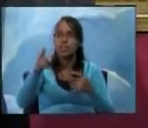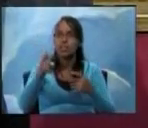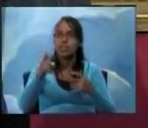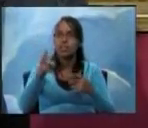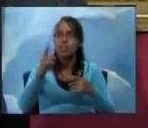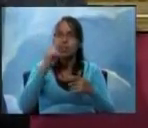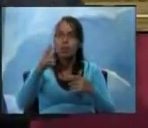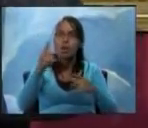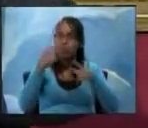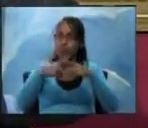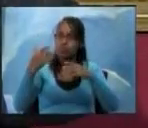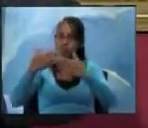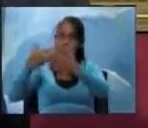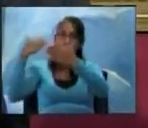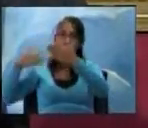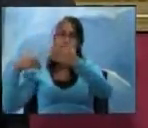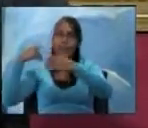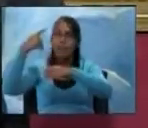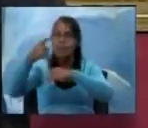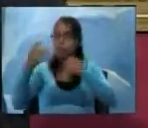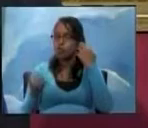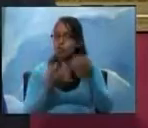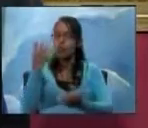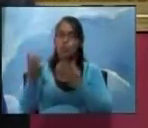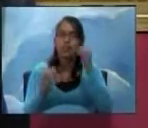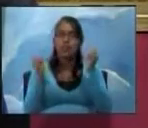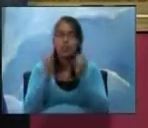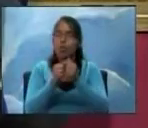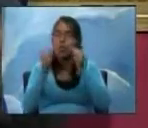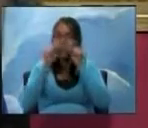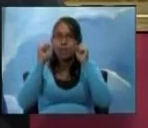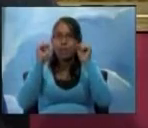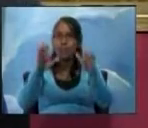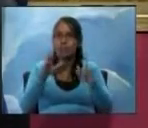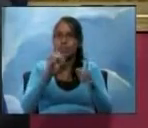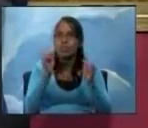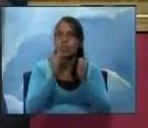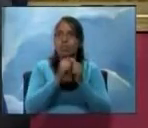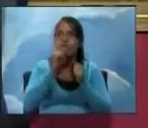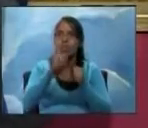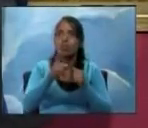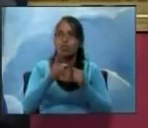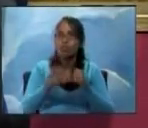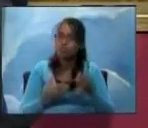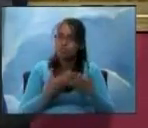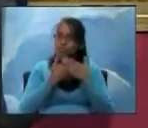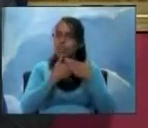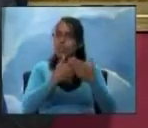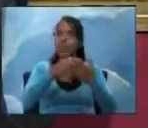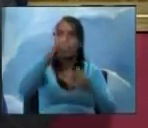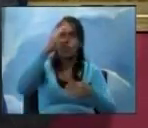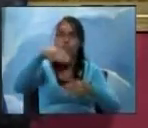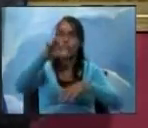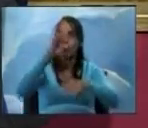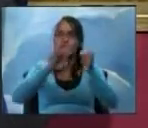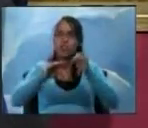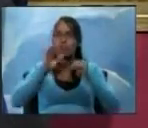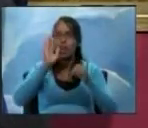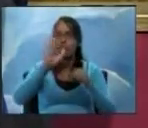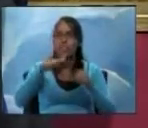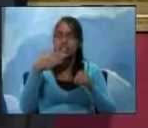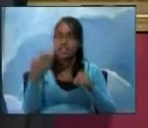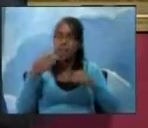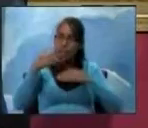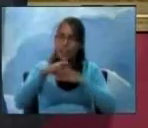otros que vienen atrás de ti, fluyendo con esa bendición como un instrumento que Dios te ha escogido. Así